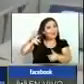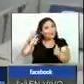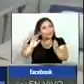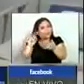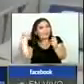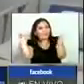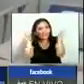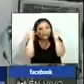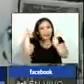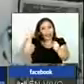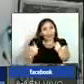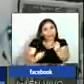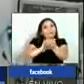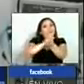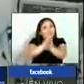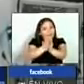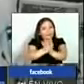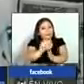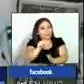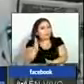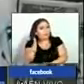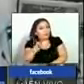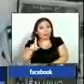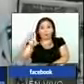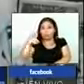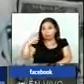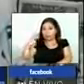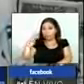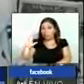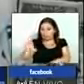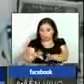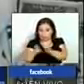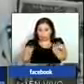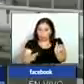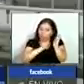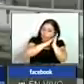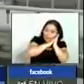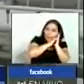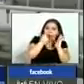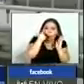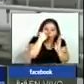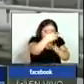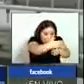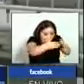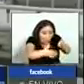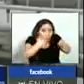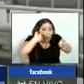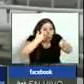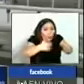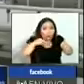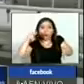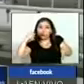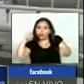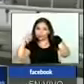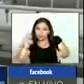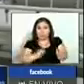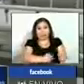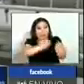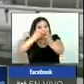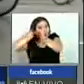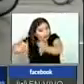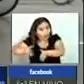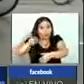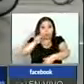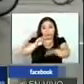Ferias y Convenciones. Cuenta con 105 camas para unidad de cuidados intensivos y 295